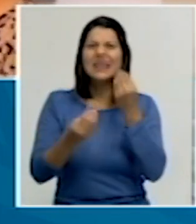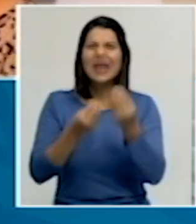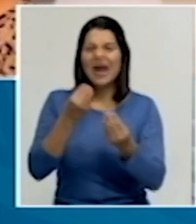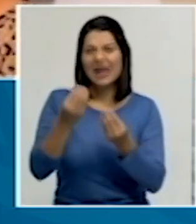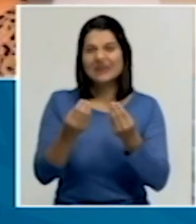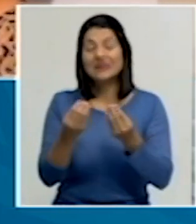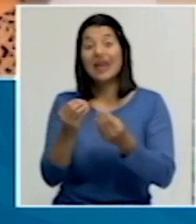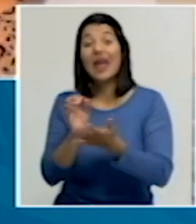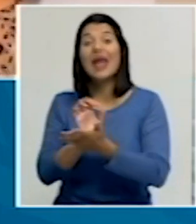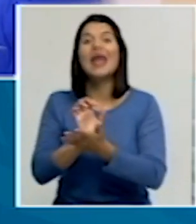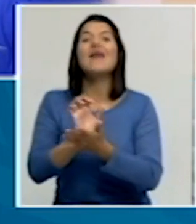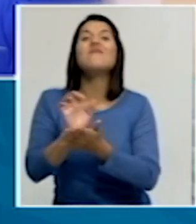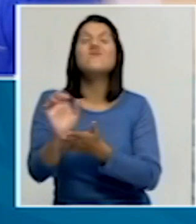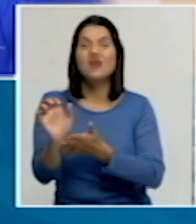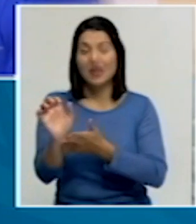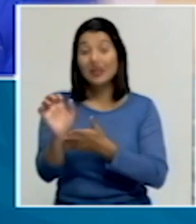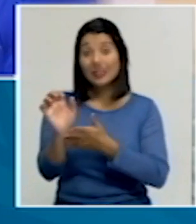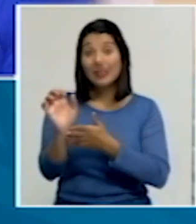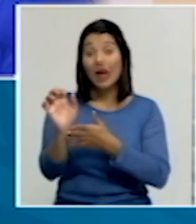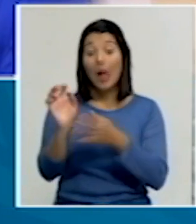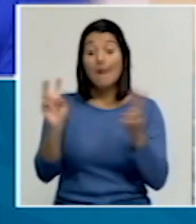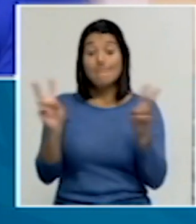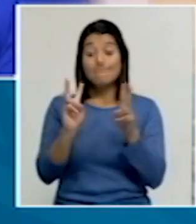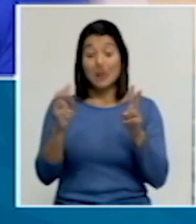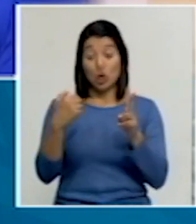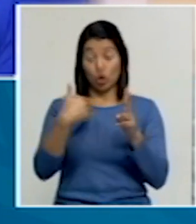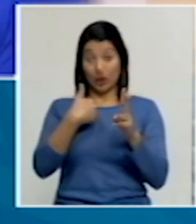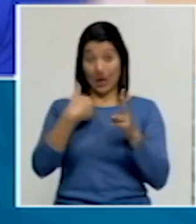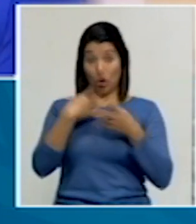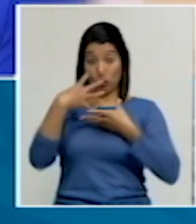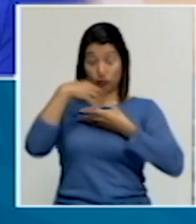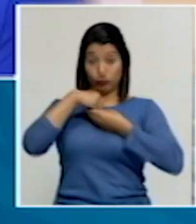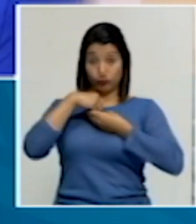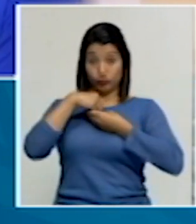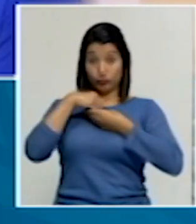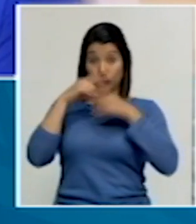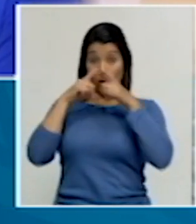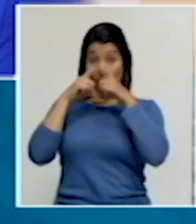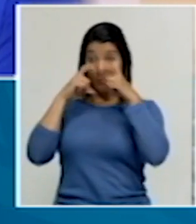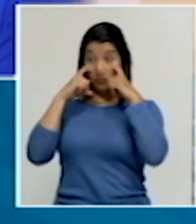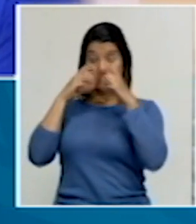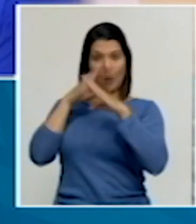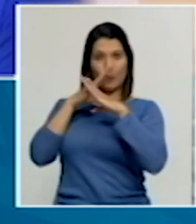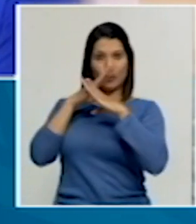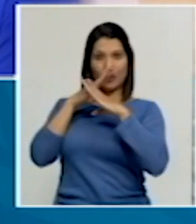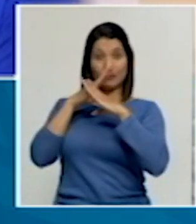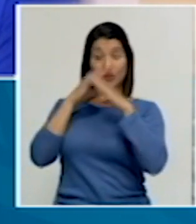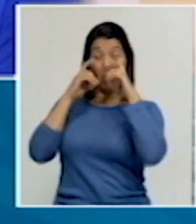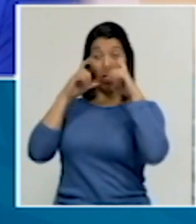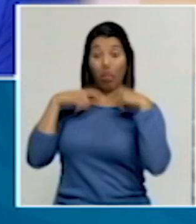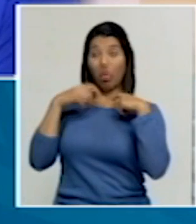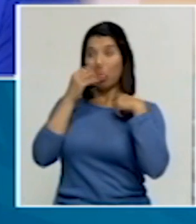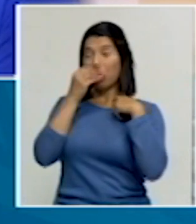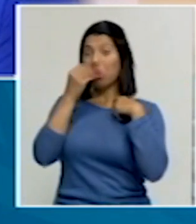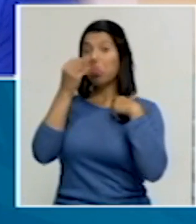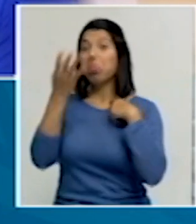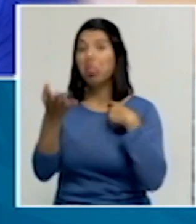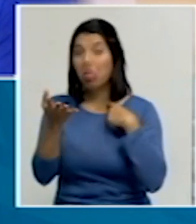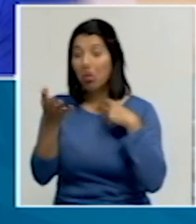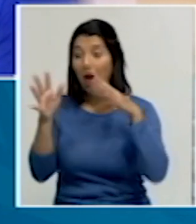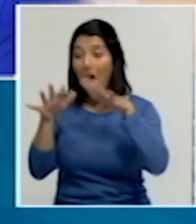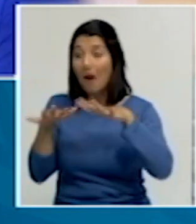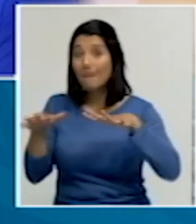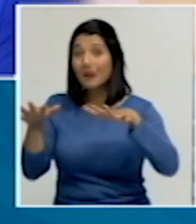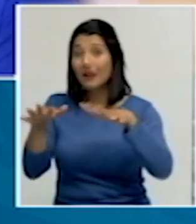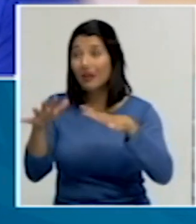evitar que los virus que habitan en mí salgan de mí hacia el ambiente y contagien a otras